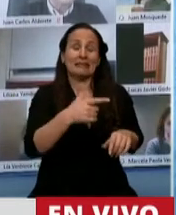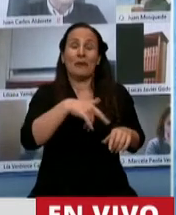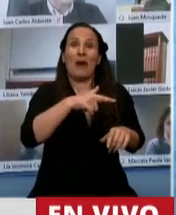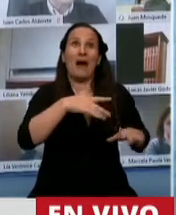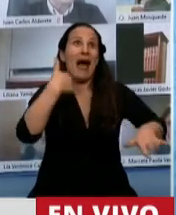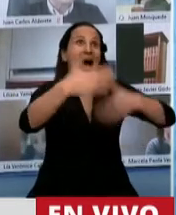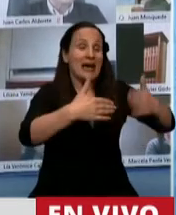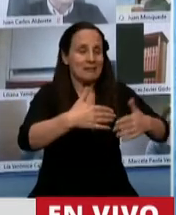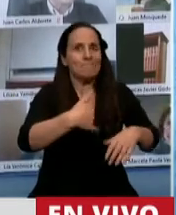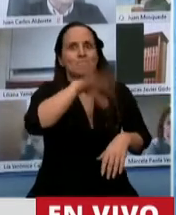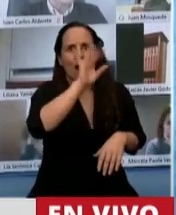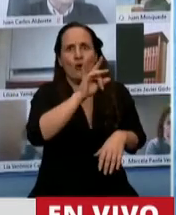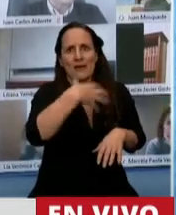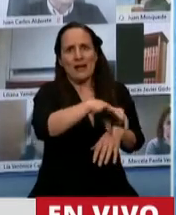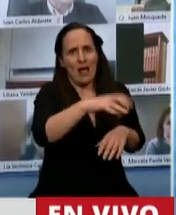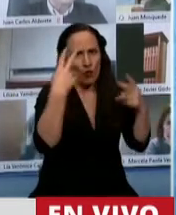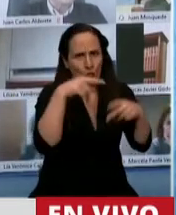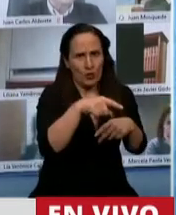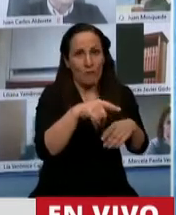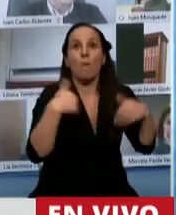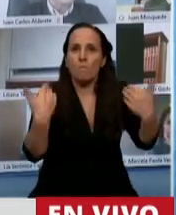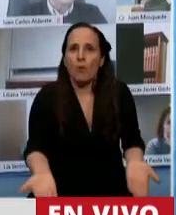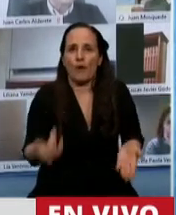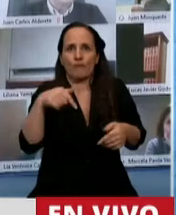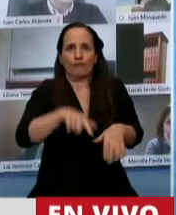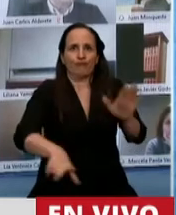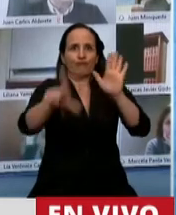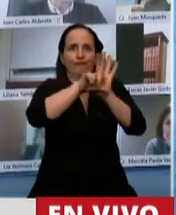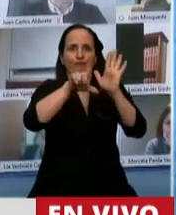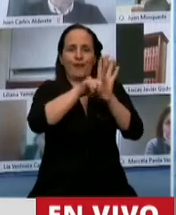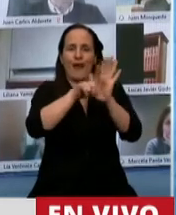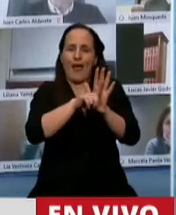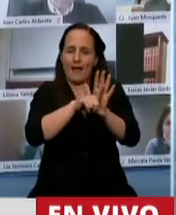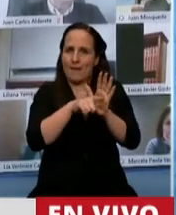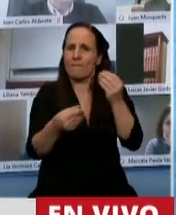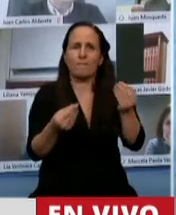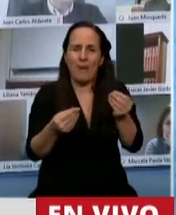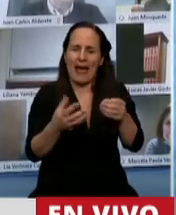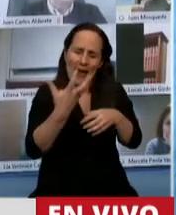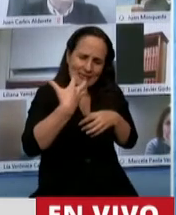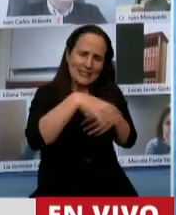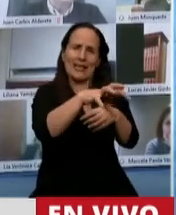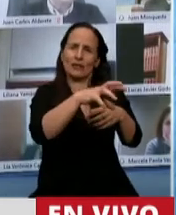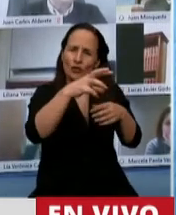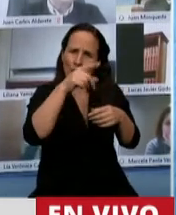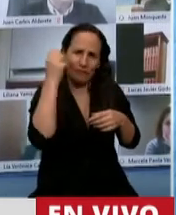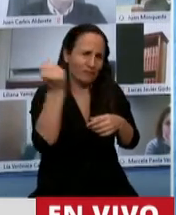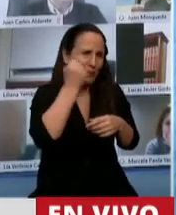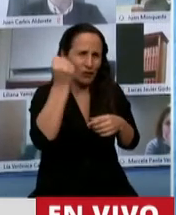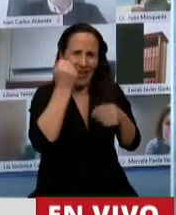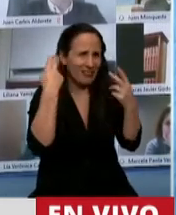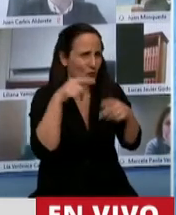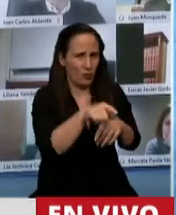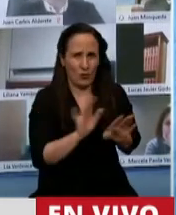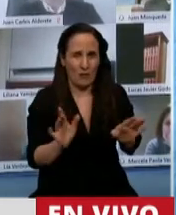reactivar. Por eso hoy estamos tratando esta ley para todo un sector importantísimo. Bien lo decía